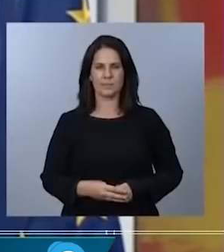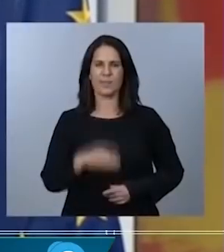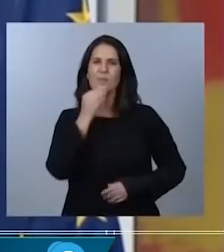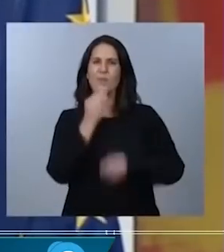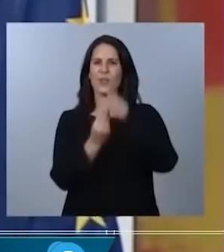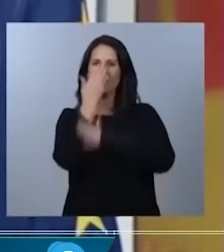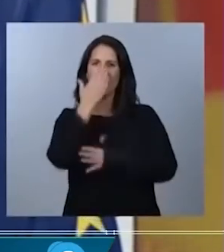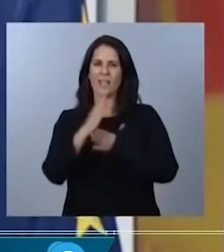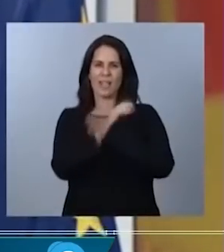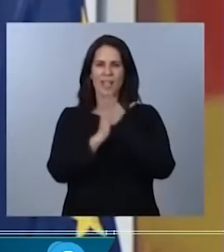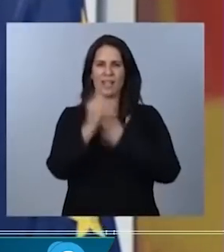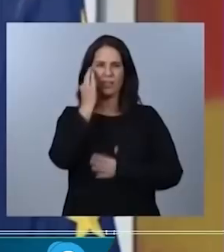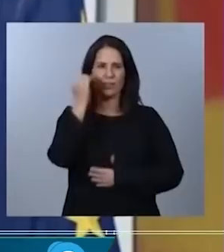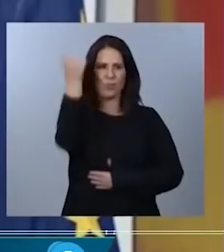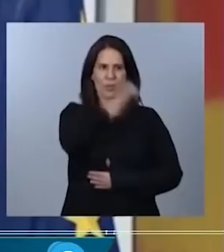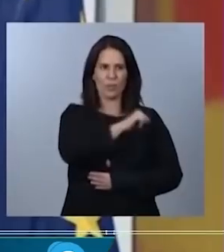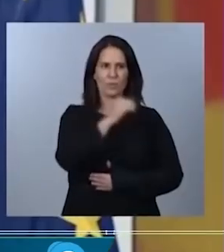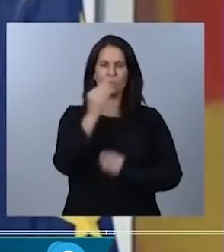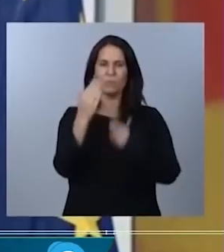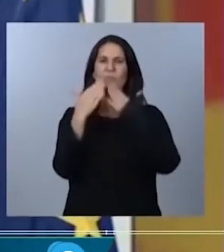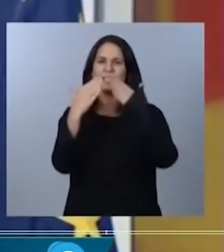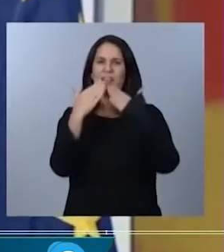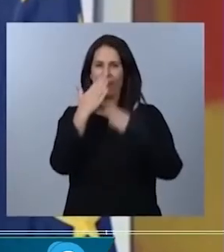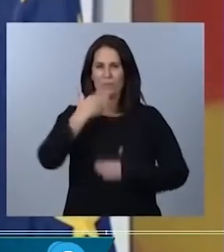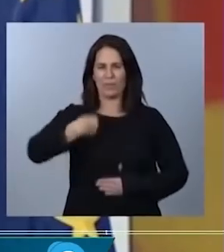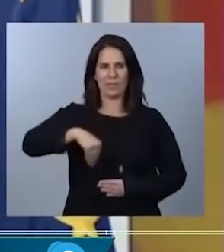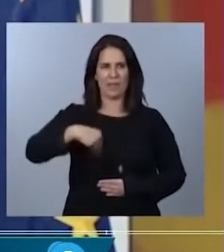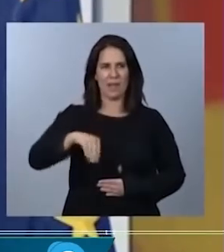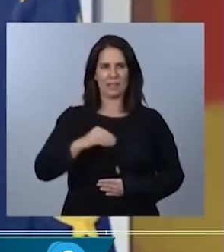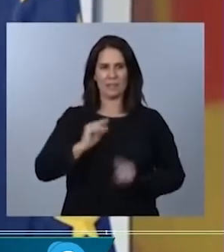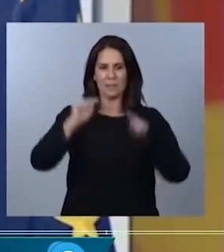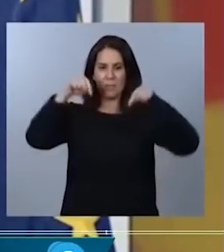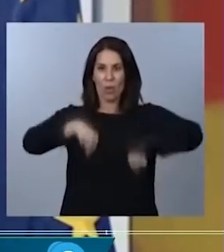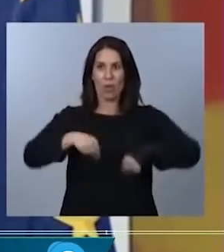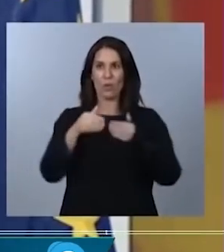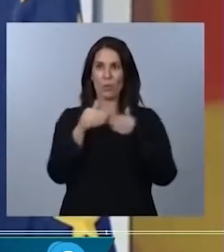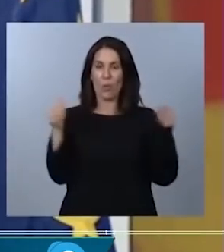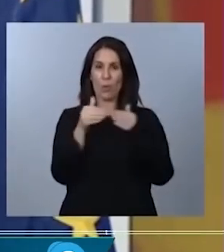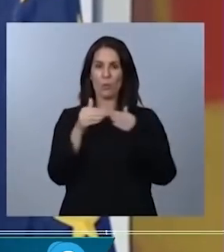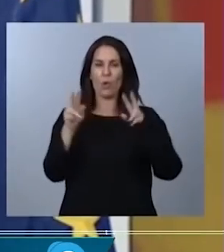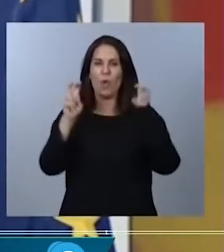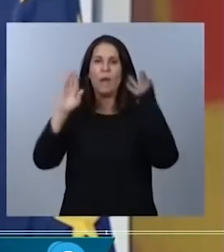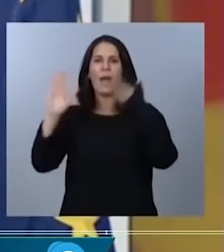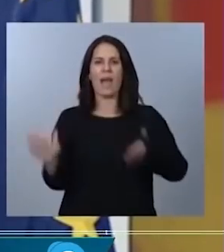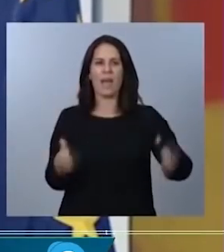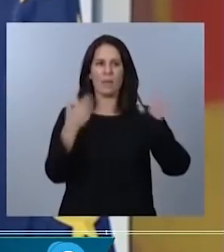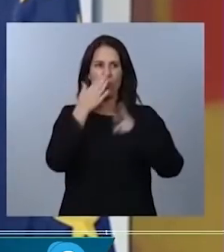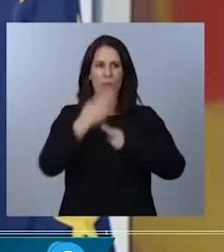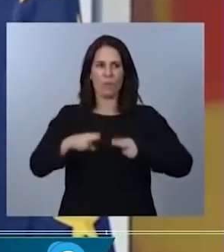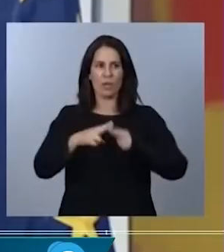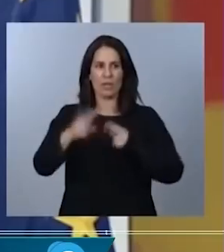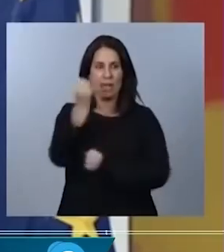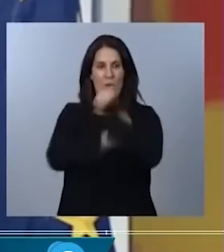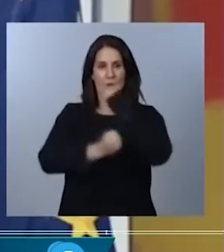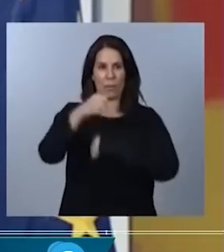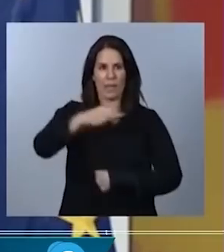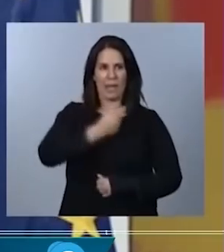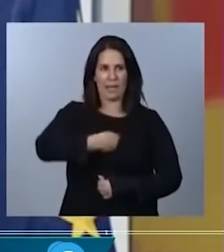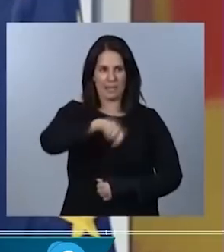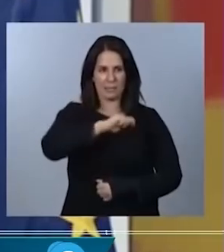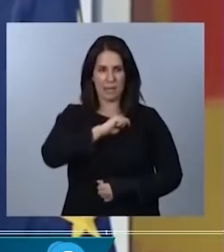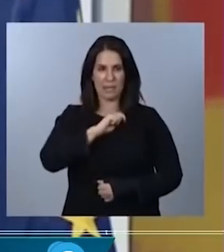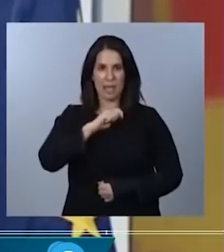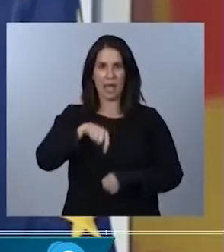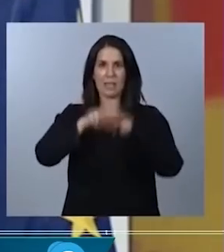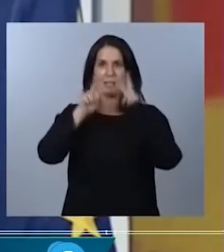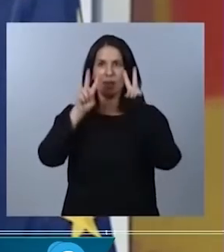Cada persona con una casa que ha comprado con sus ahorros la pone en el mercado de alquiler. ¿Cuántos operadores hay en estos momentos en el mercado de alquiler? ¿Cuántos puede haber?